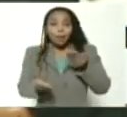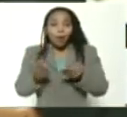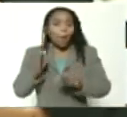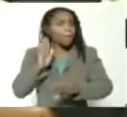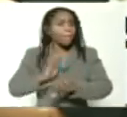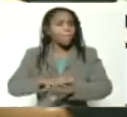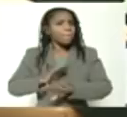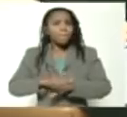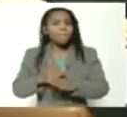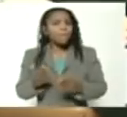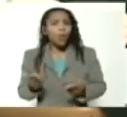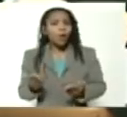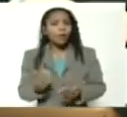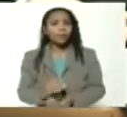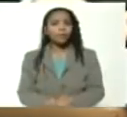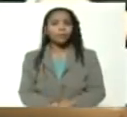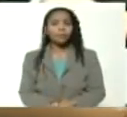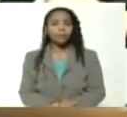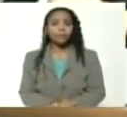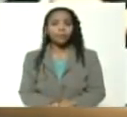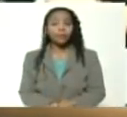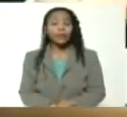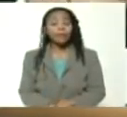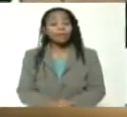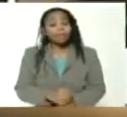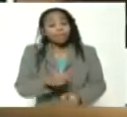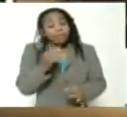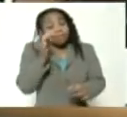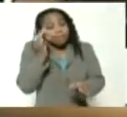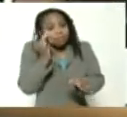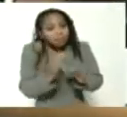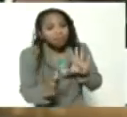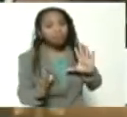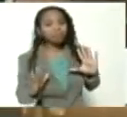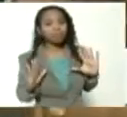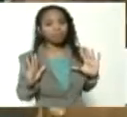porque la lamentable